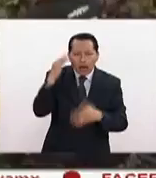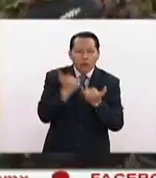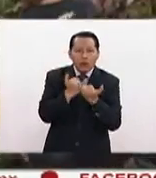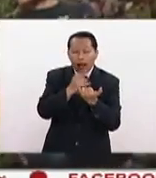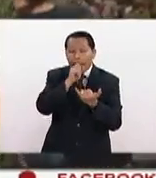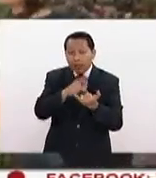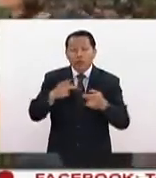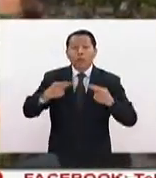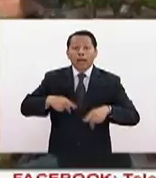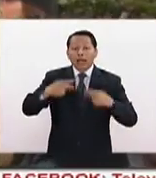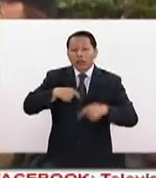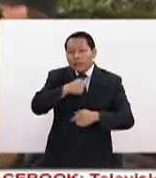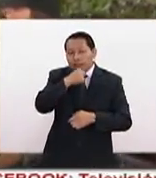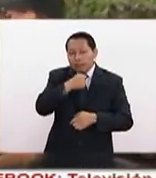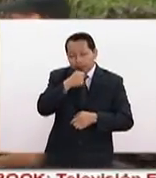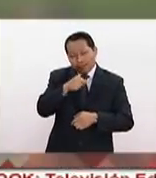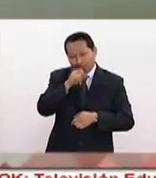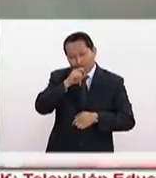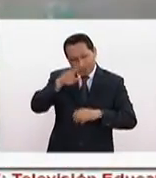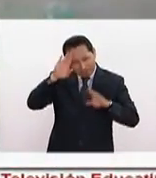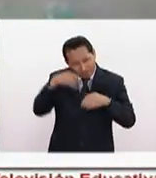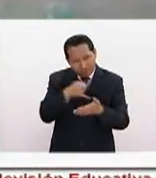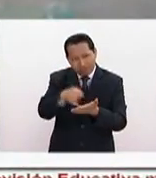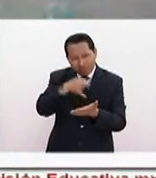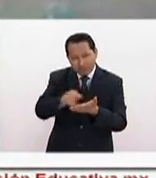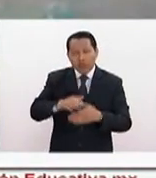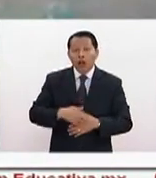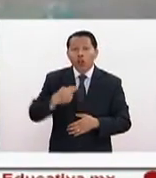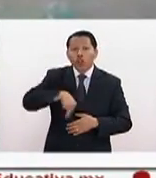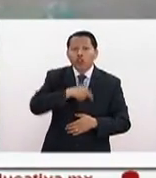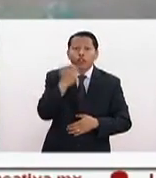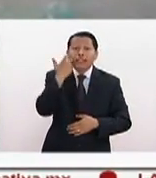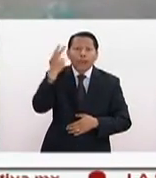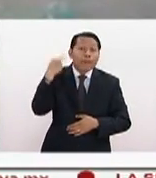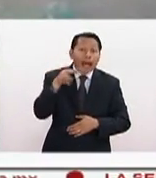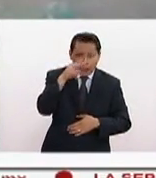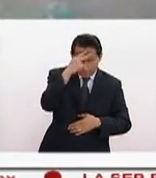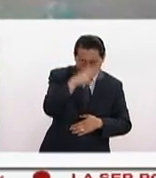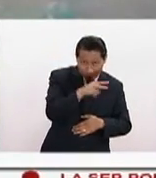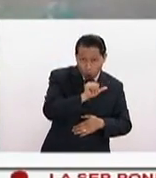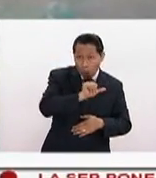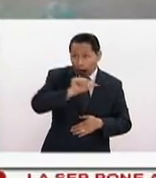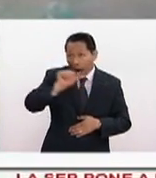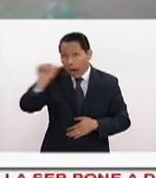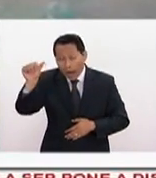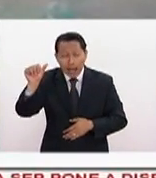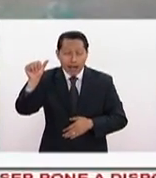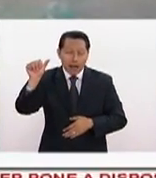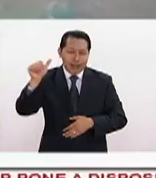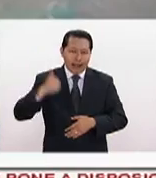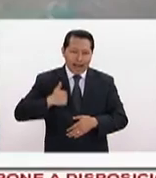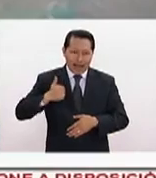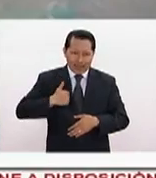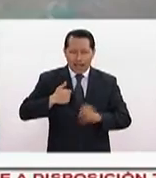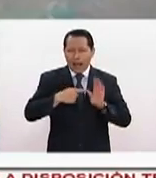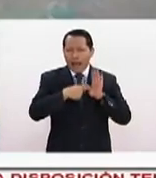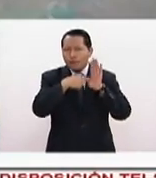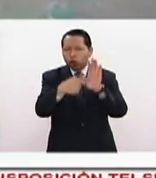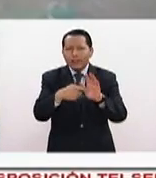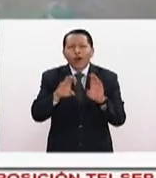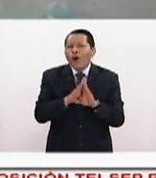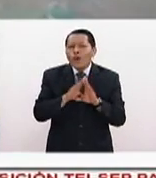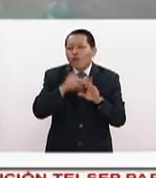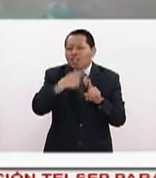envejecimiento de la población dedicada a la agricultura. Nosotros quisimos viajar de México a Canadá y mostrar las caras de las